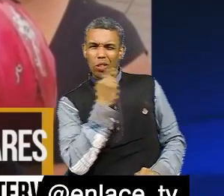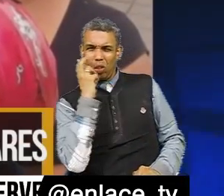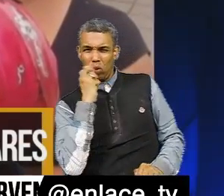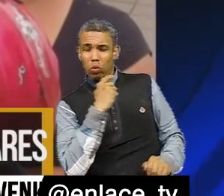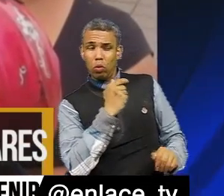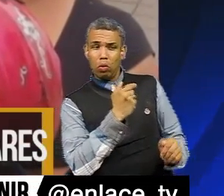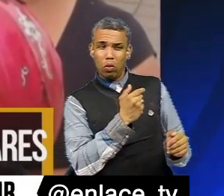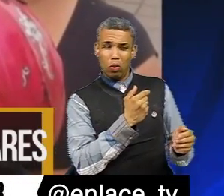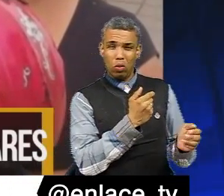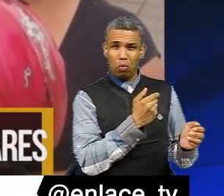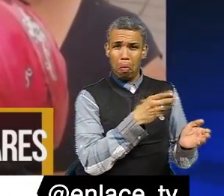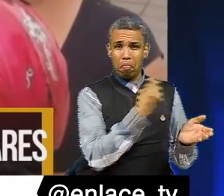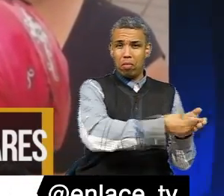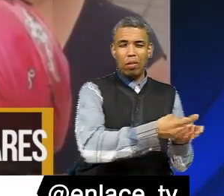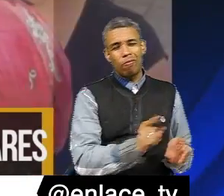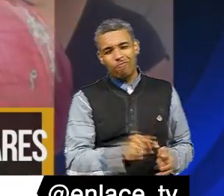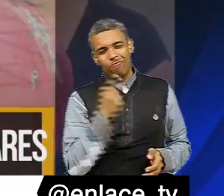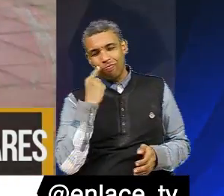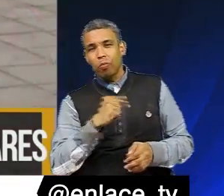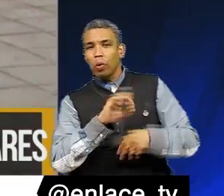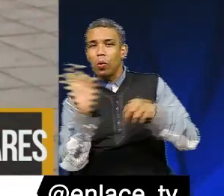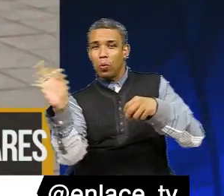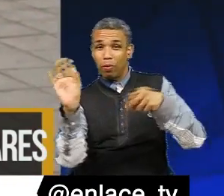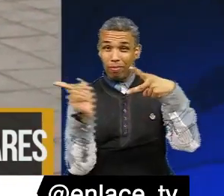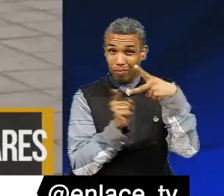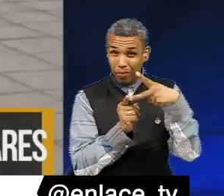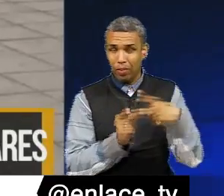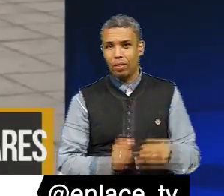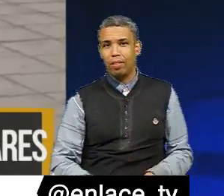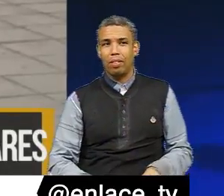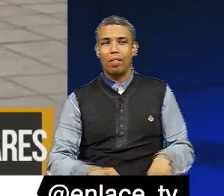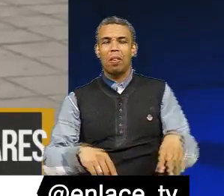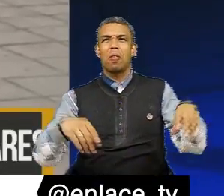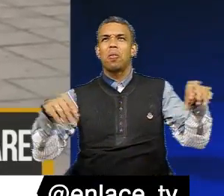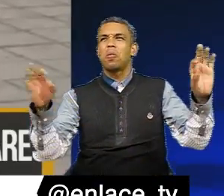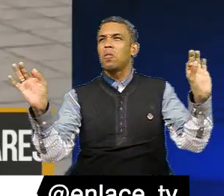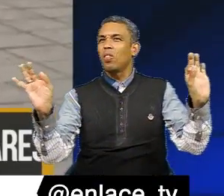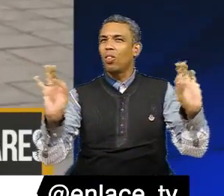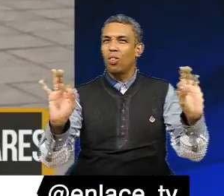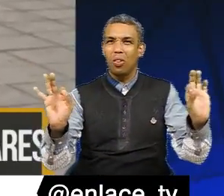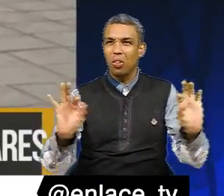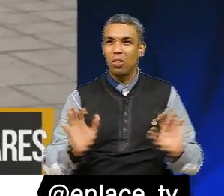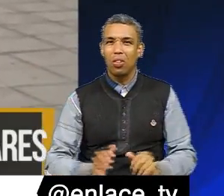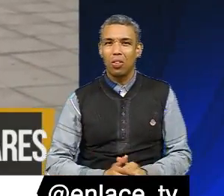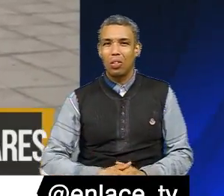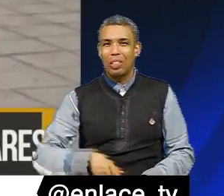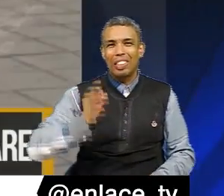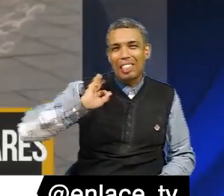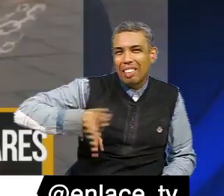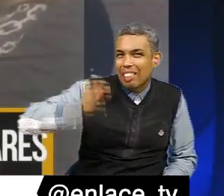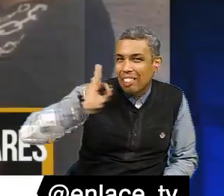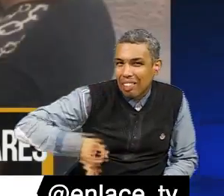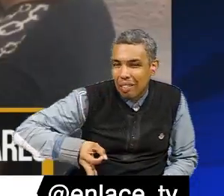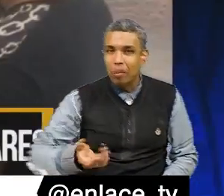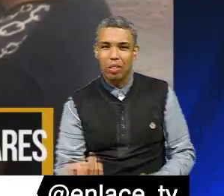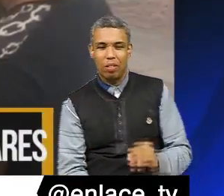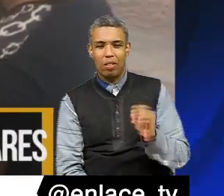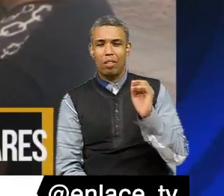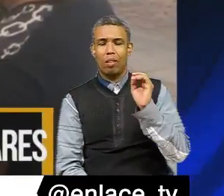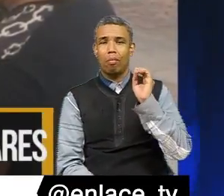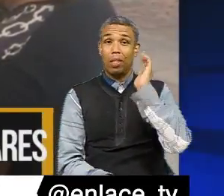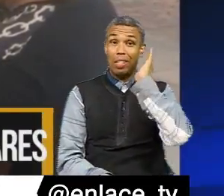pronto o que tienen de pronto ansiedad de pronto de estar totalmente conectados siempre con su celular, que